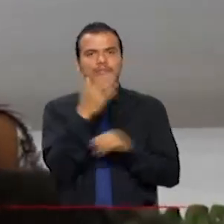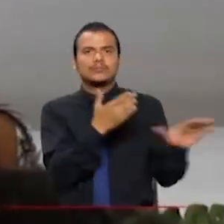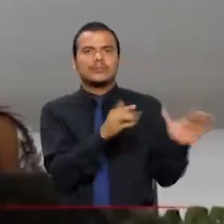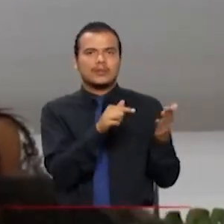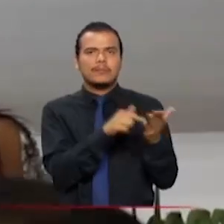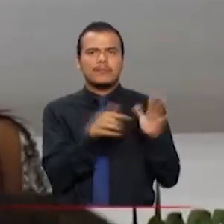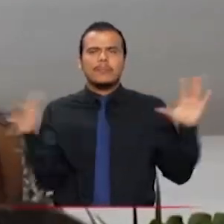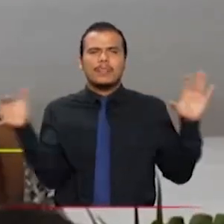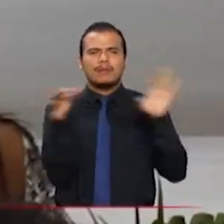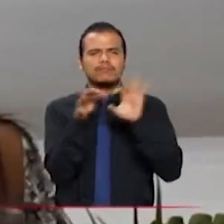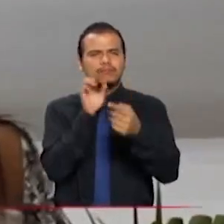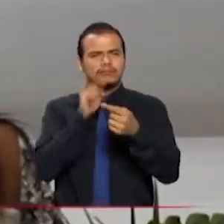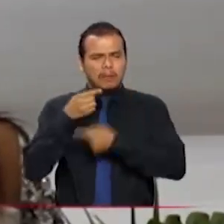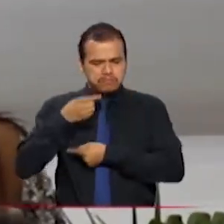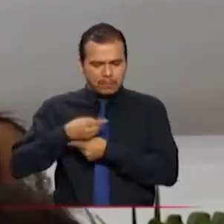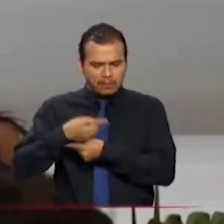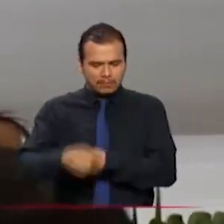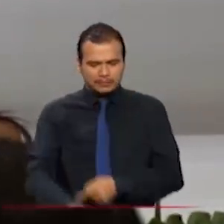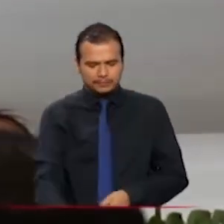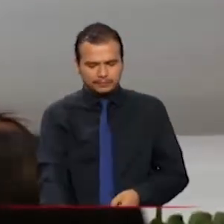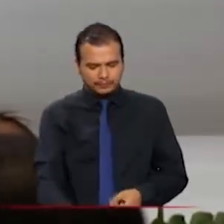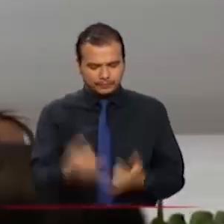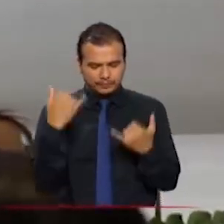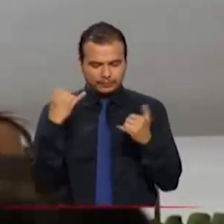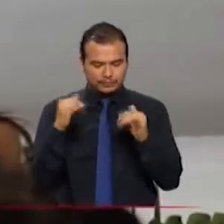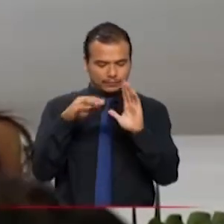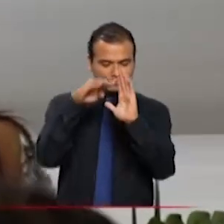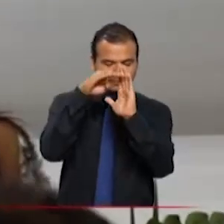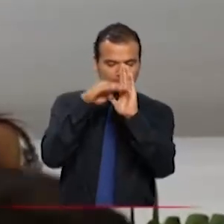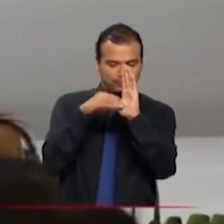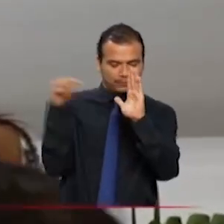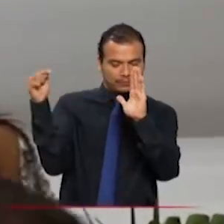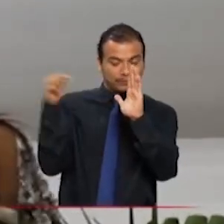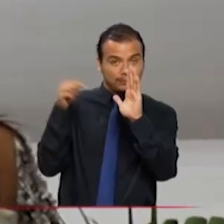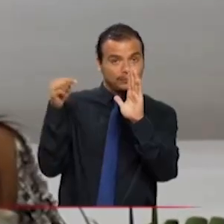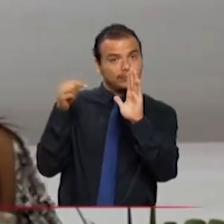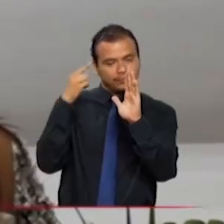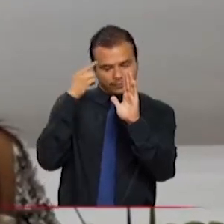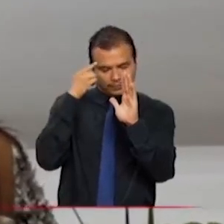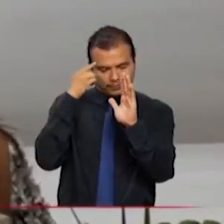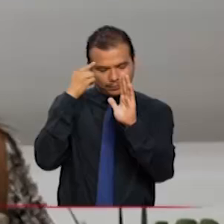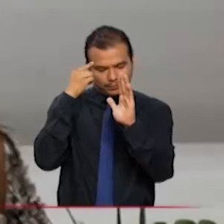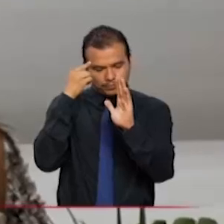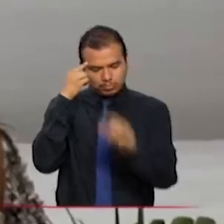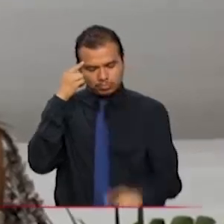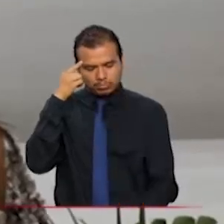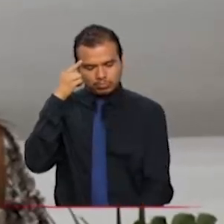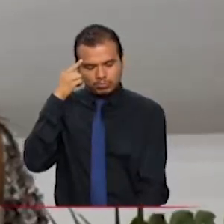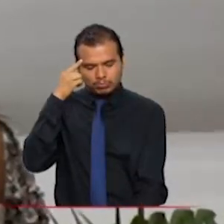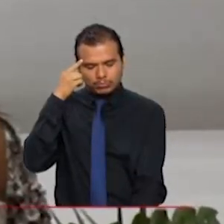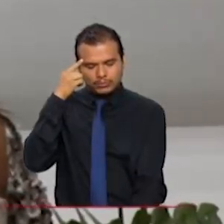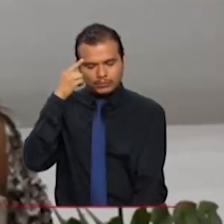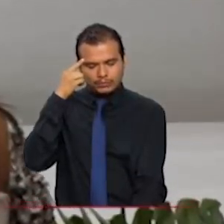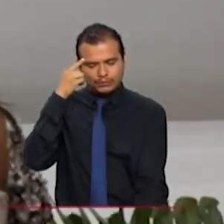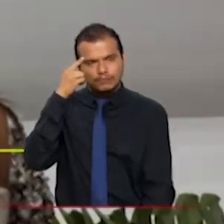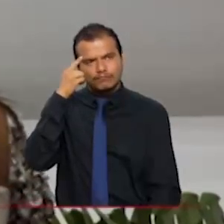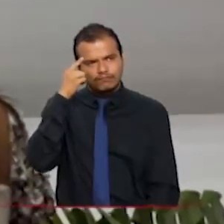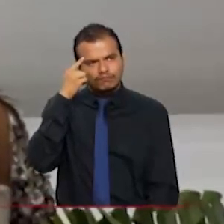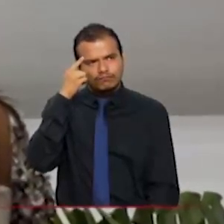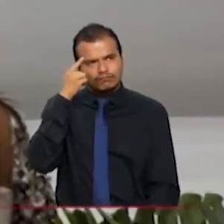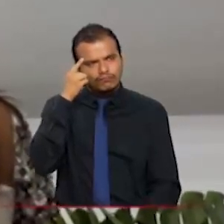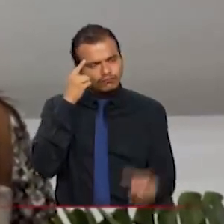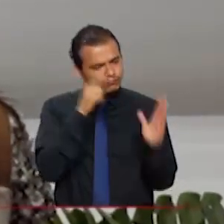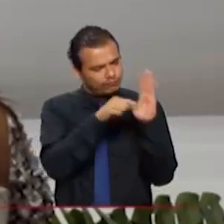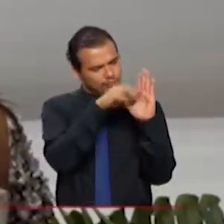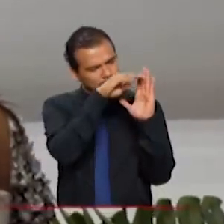más de 100 documentos de política sectorial y encontramos que cerca de 300 acciones estaban relacionadas con biodiversidad, de manera que